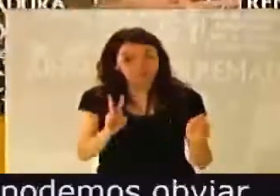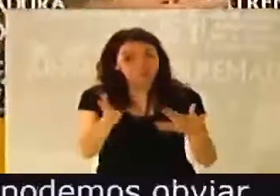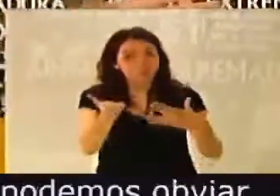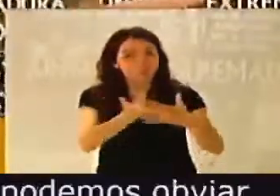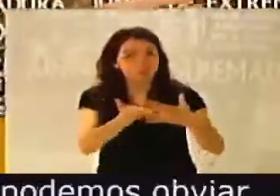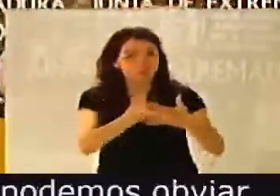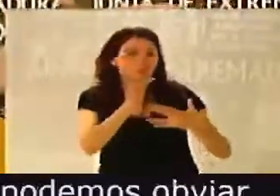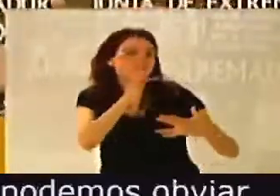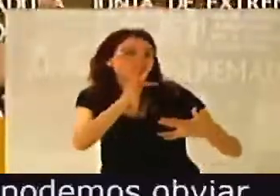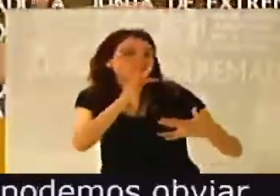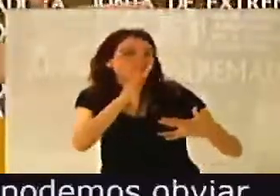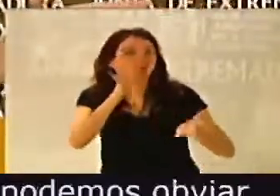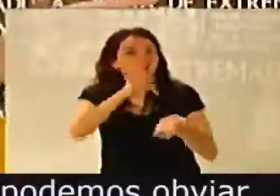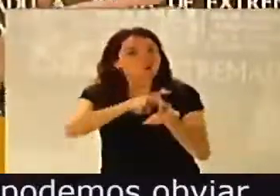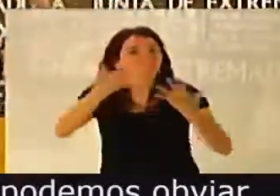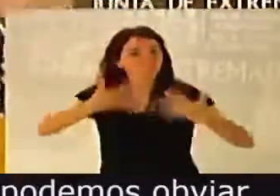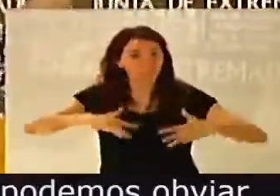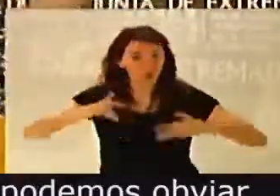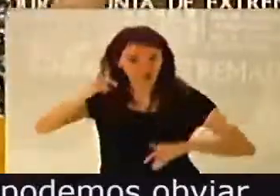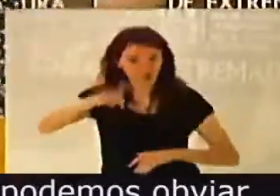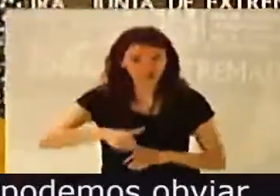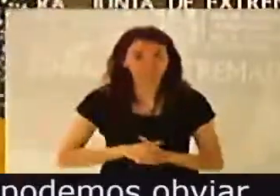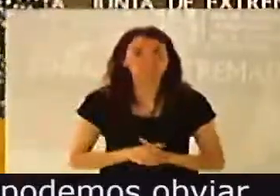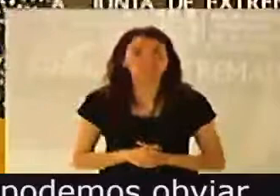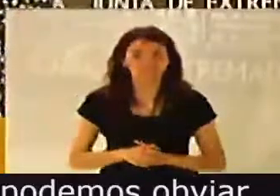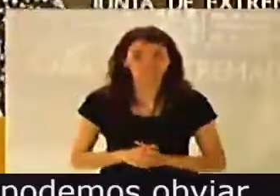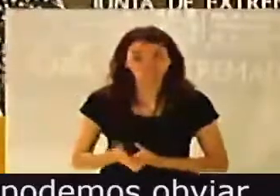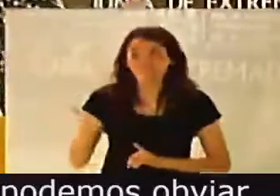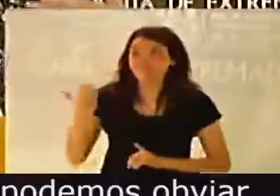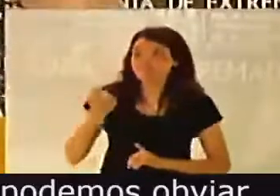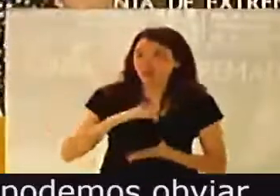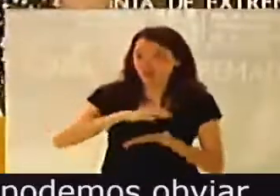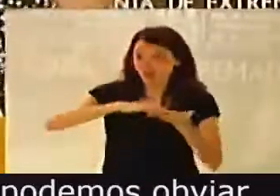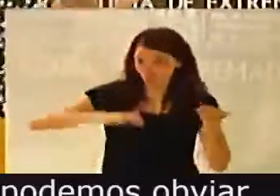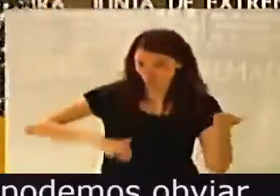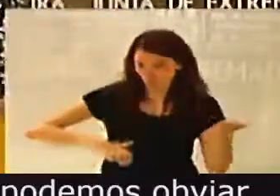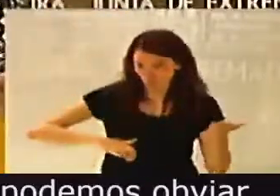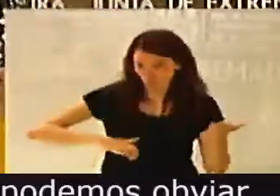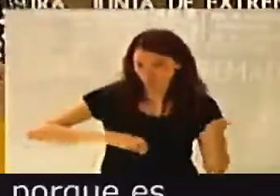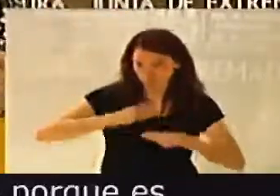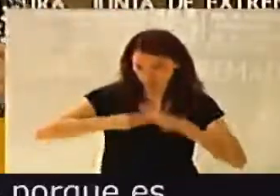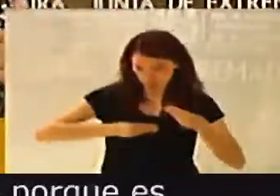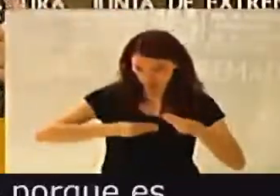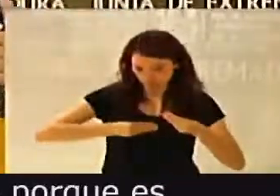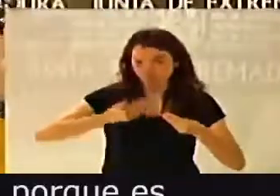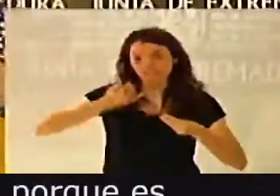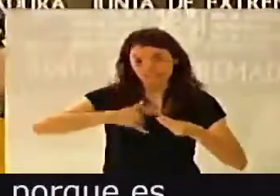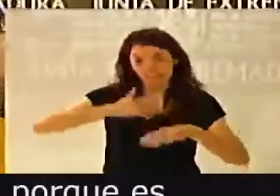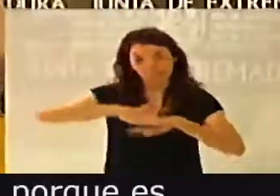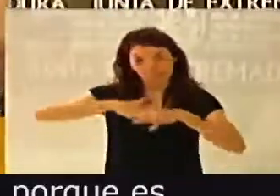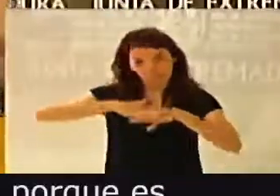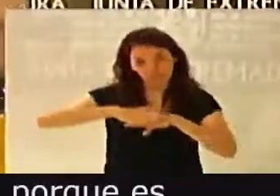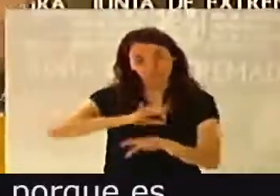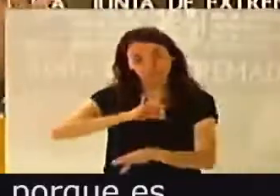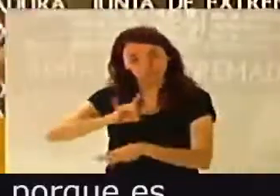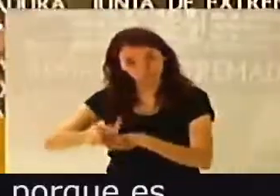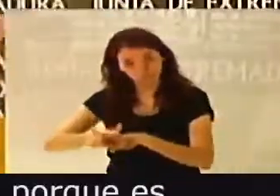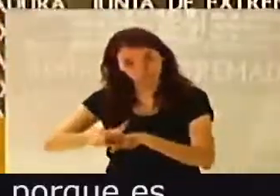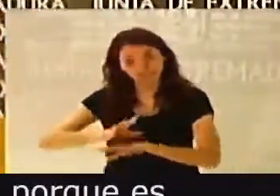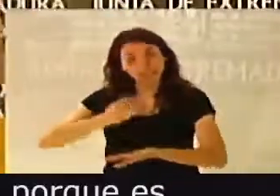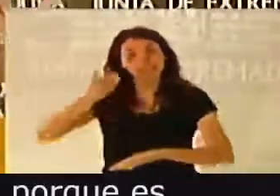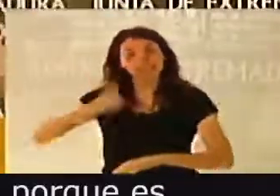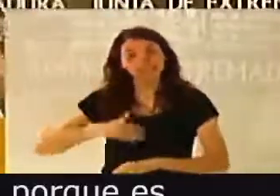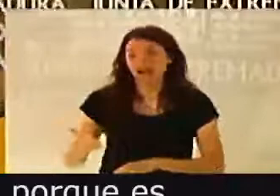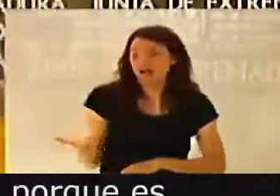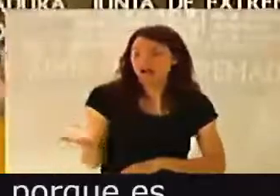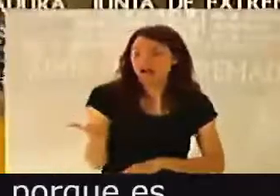miércoles de esta semana. Ya hemos hecho el informe, ya lo hemos mandado al Ministerio, ya lo hemos explicado ayer